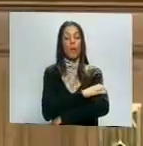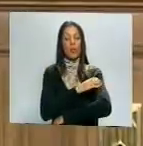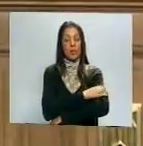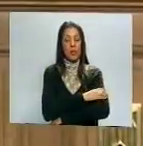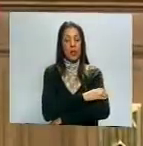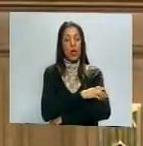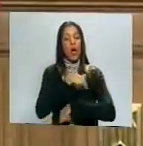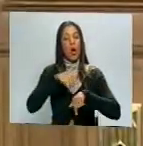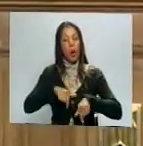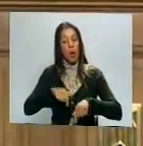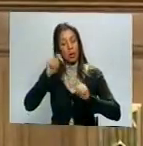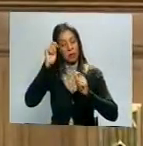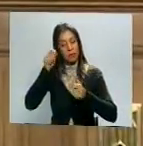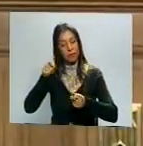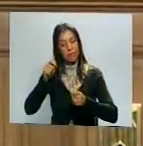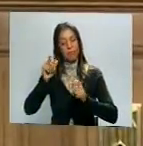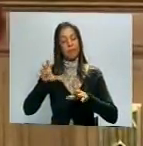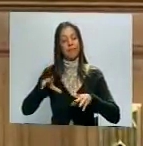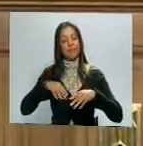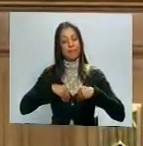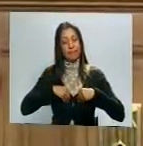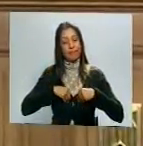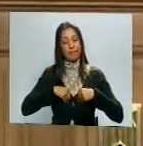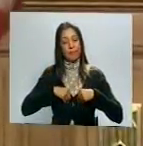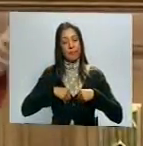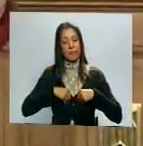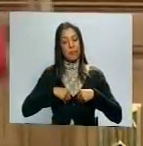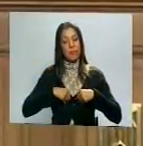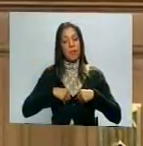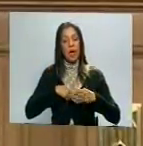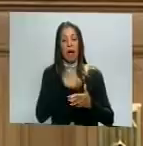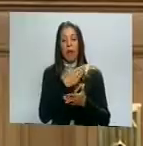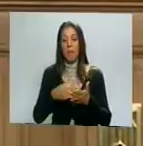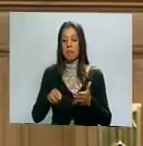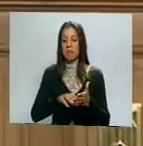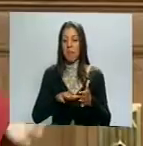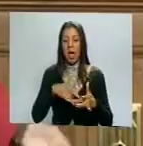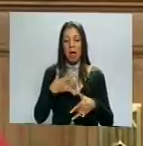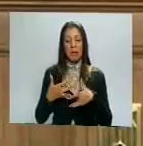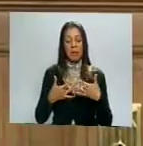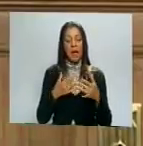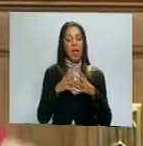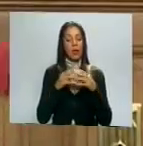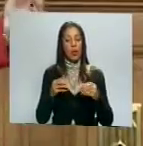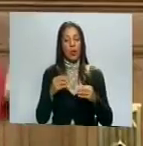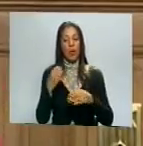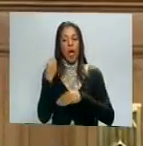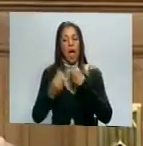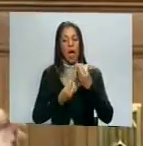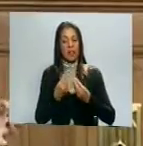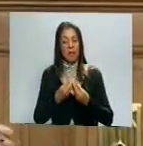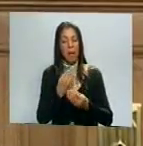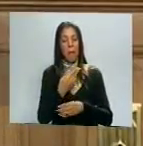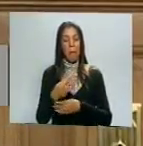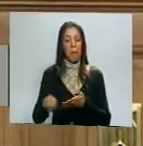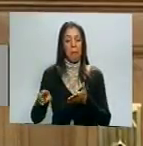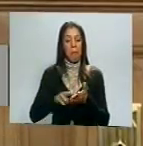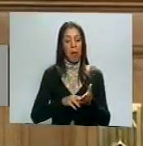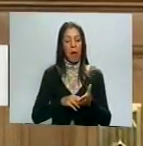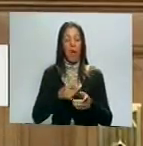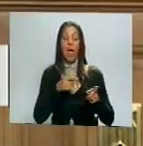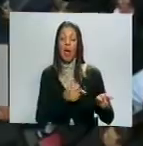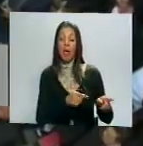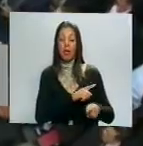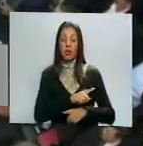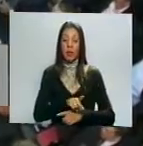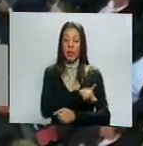lo reconoció un señor que designaron, todos esos actos son nulos, de toda nulidad. Todos los que haga, hasta tanto ellos no entren por